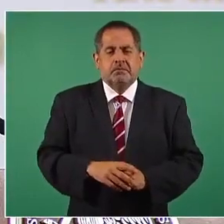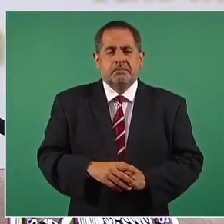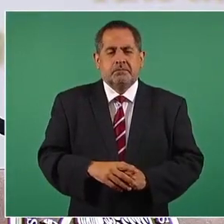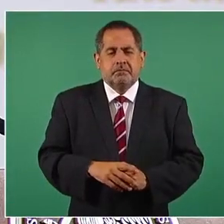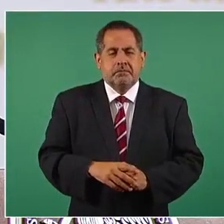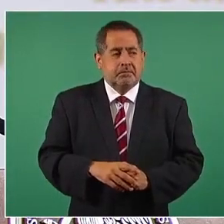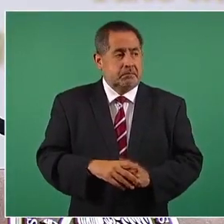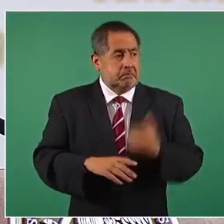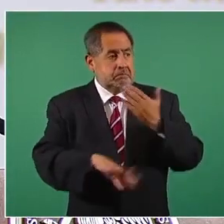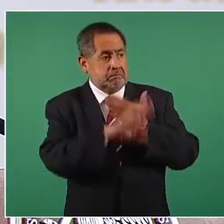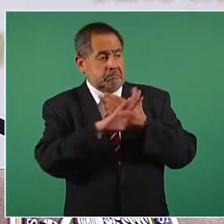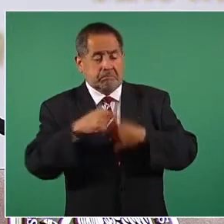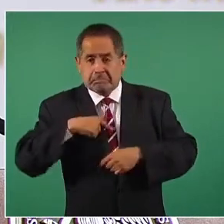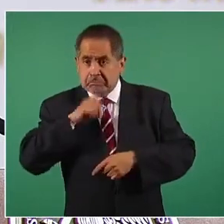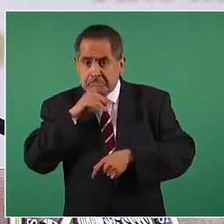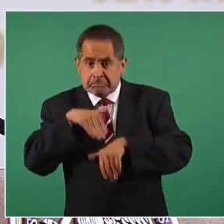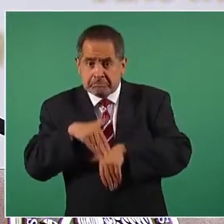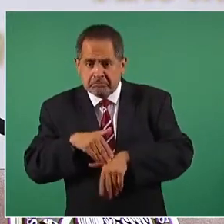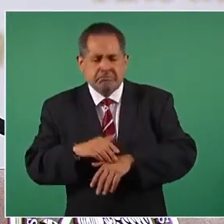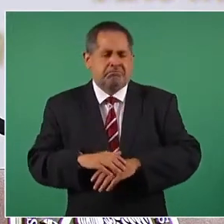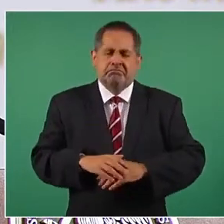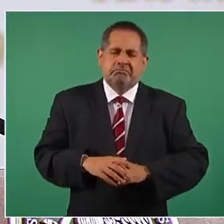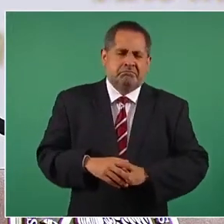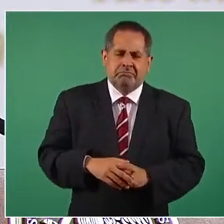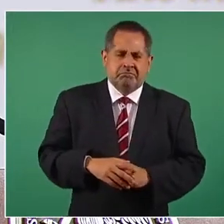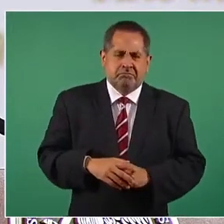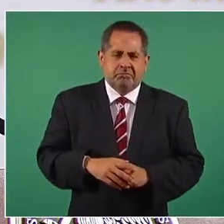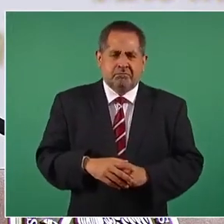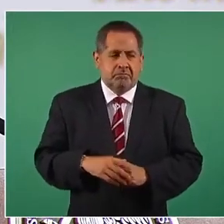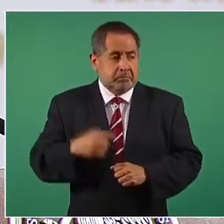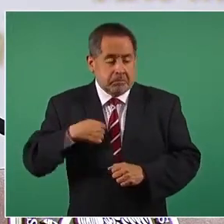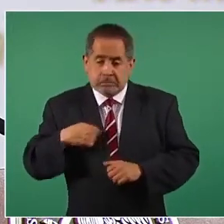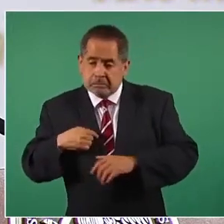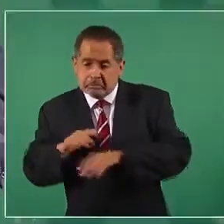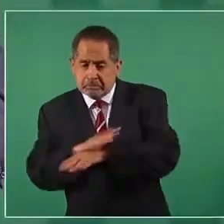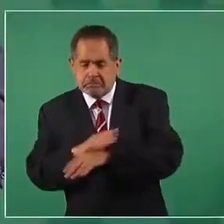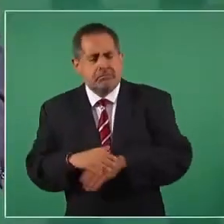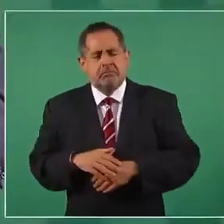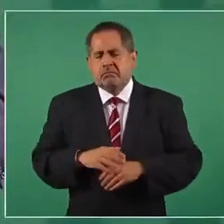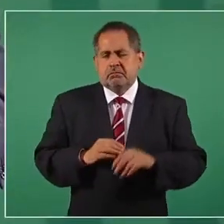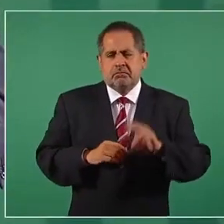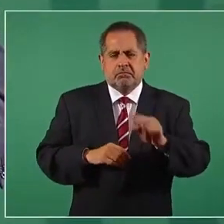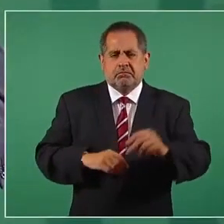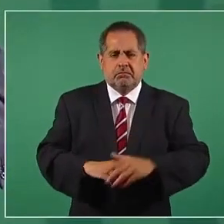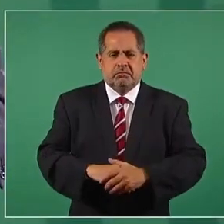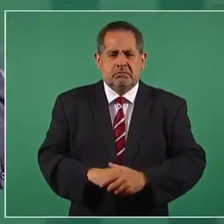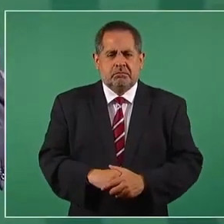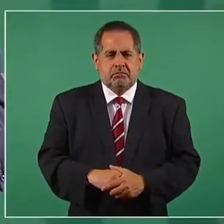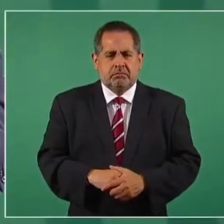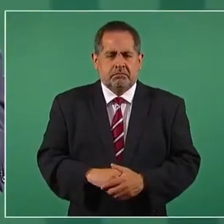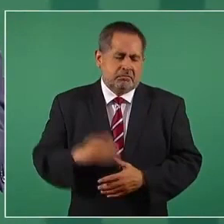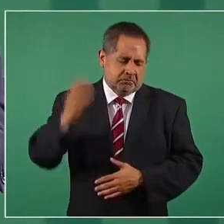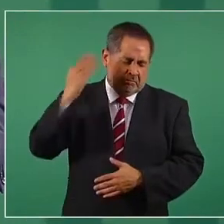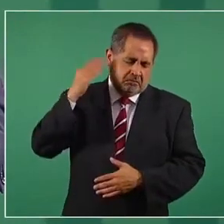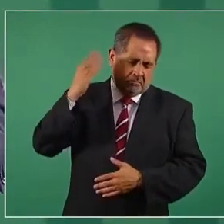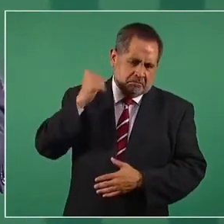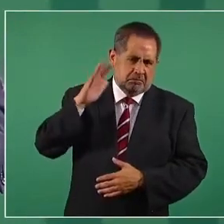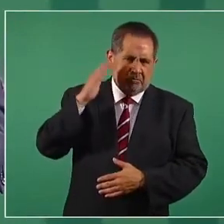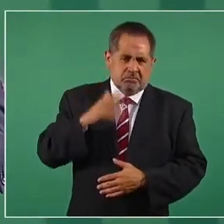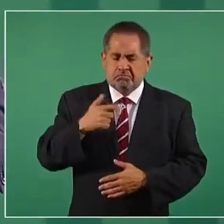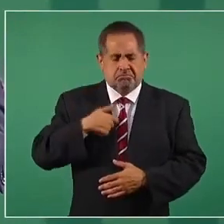a someter, nos van a obligar a que cambiemos. Así era antes, presidente. Así era antes.